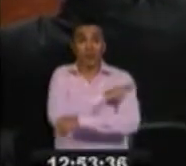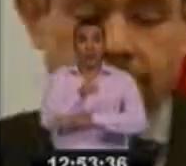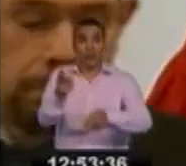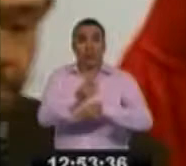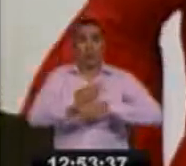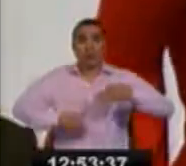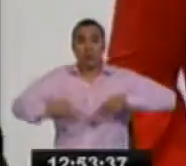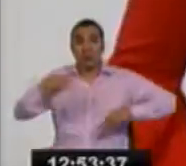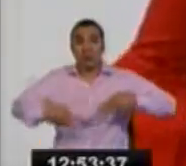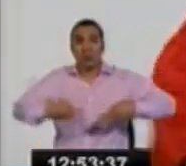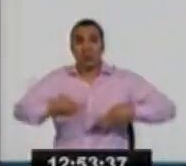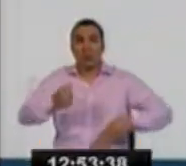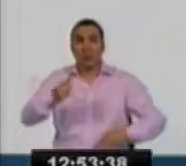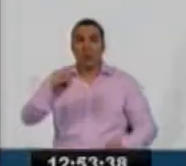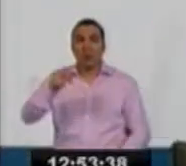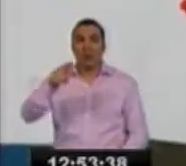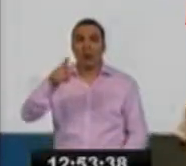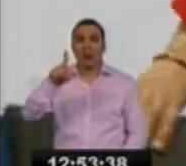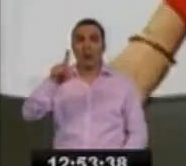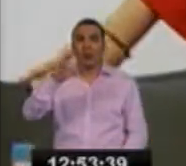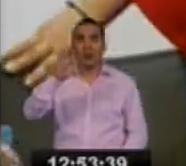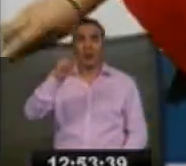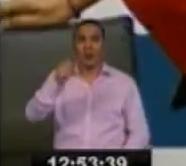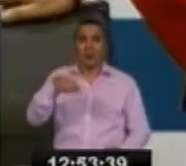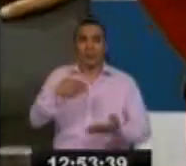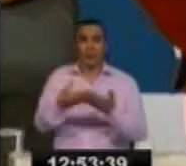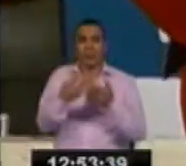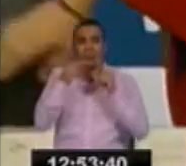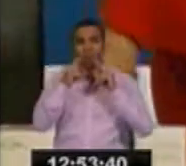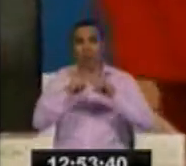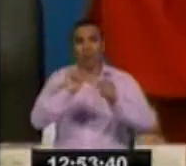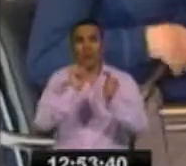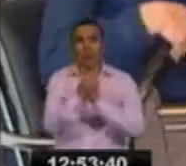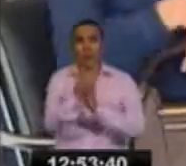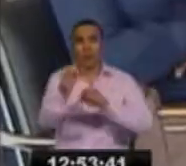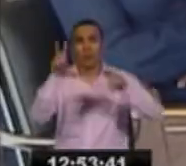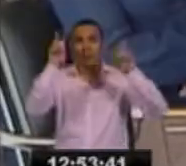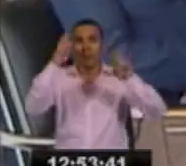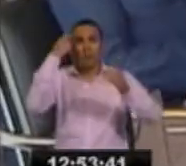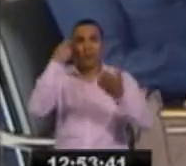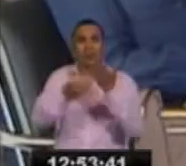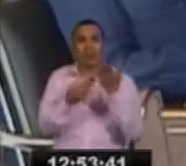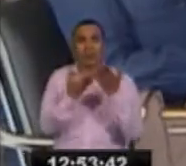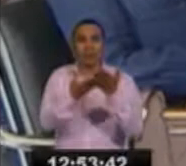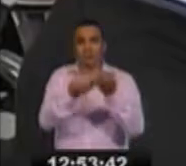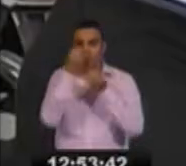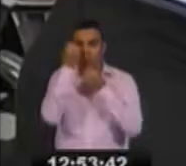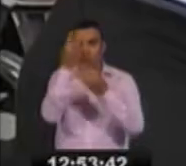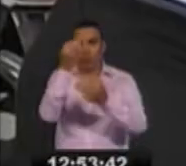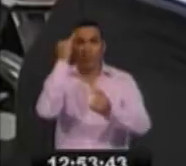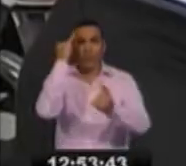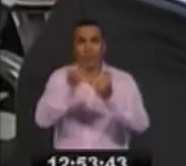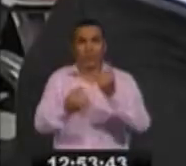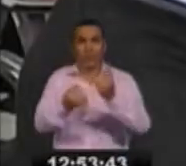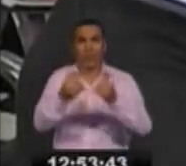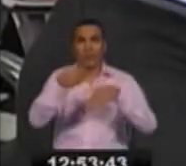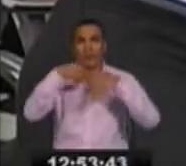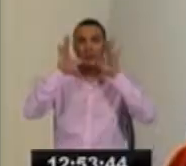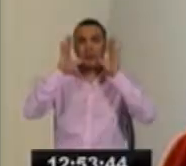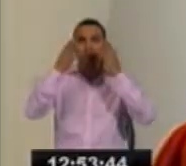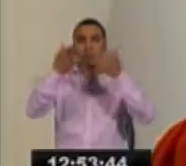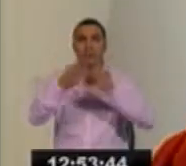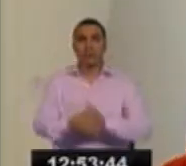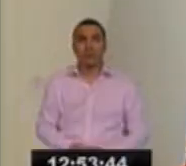de la Judicatura, Angélica Porras, recibirá y analizará cada caso para emitir un informe a finales de diciembre.